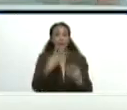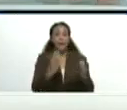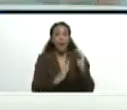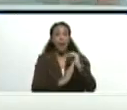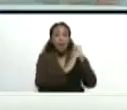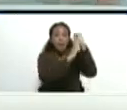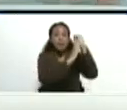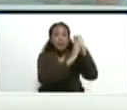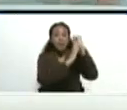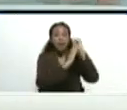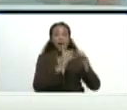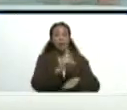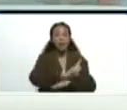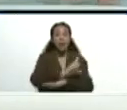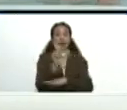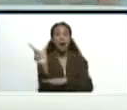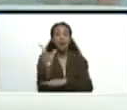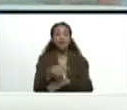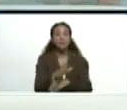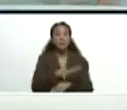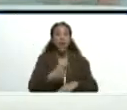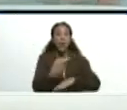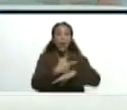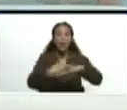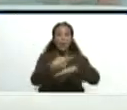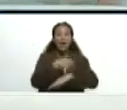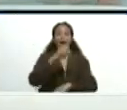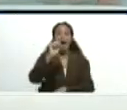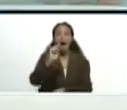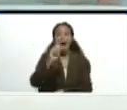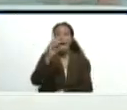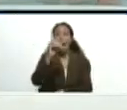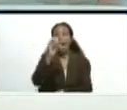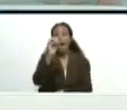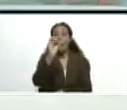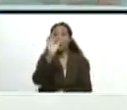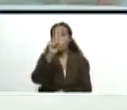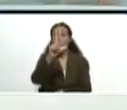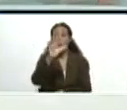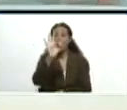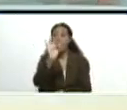del estado Lara, el gobernador Adolfo Pereira, mi saludo,